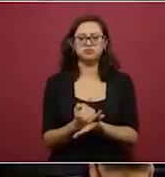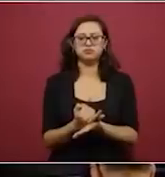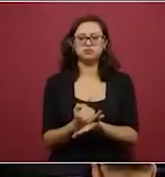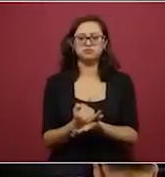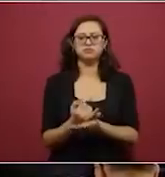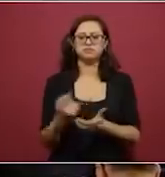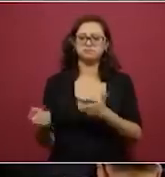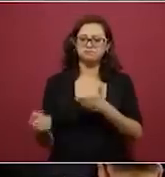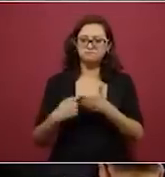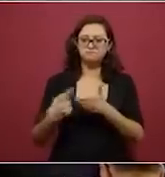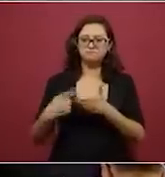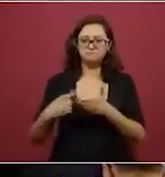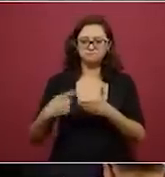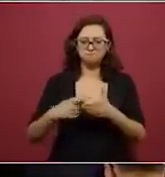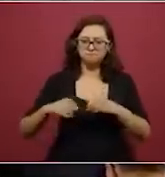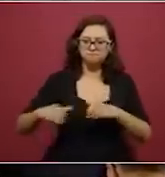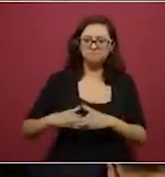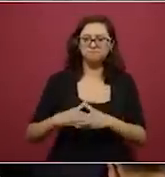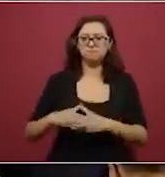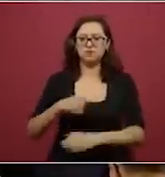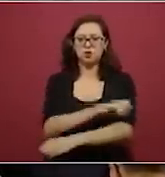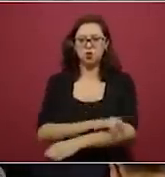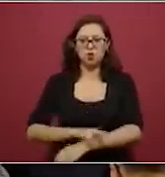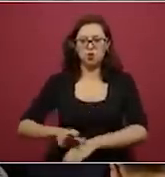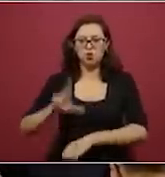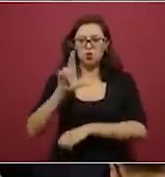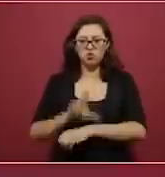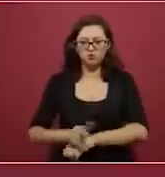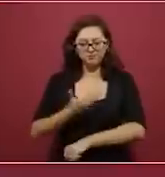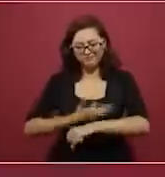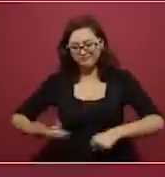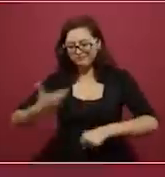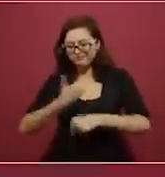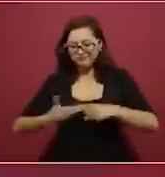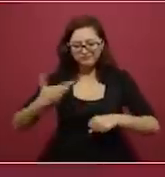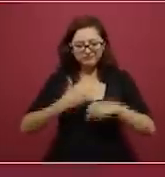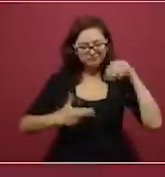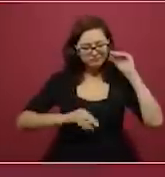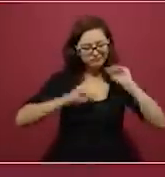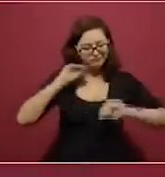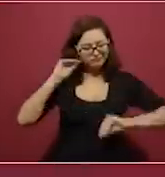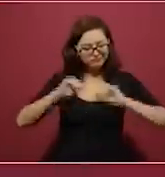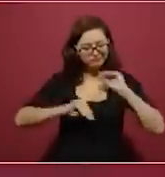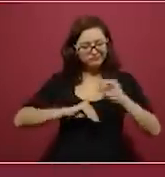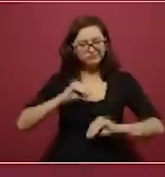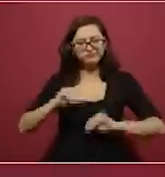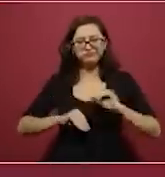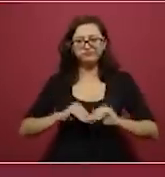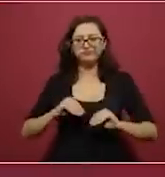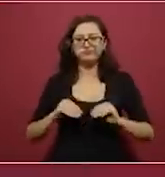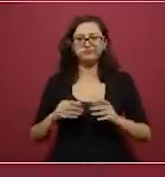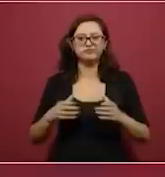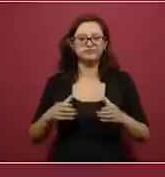integrar la coordinación operativa institucional que es un órgano